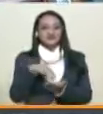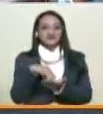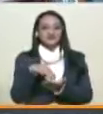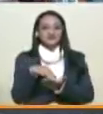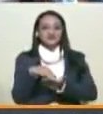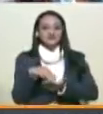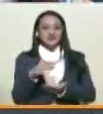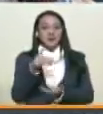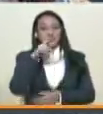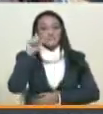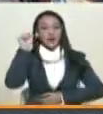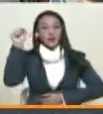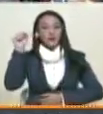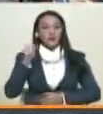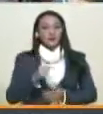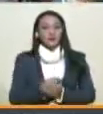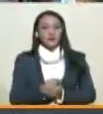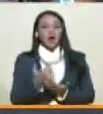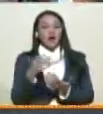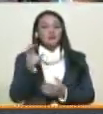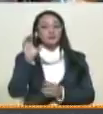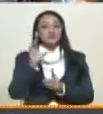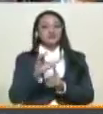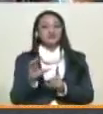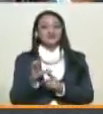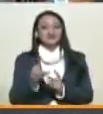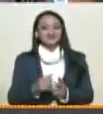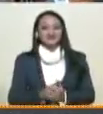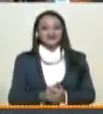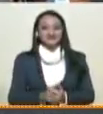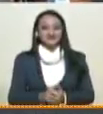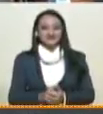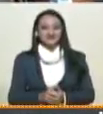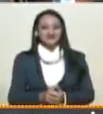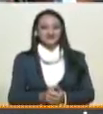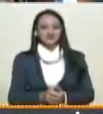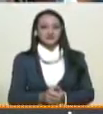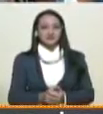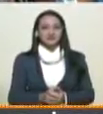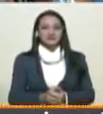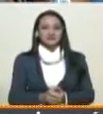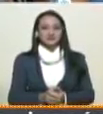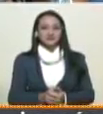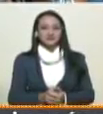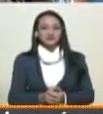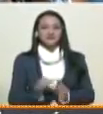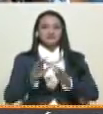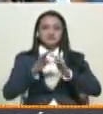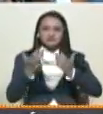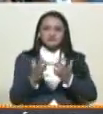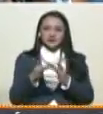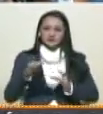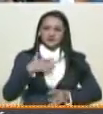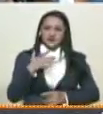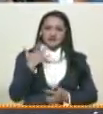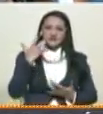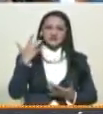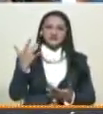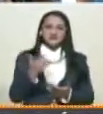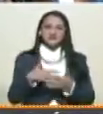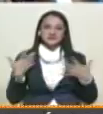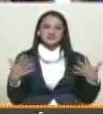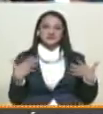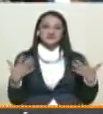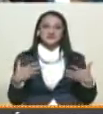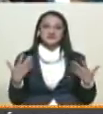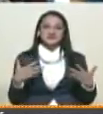la UNESCO, ahora es patrimonio cultural inmaterial de la humanidad. De modo pues que la humanidad toda se siente reflejada en la